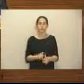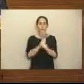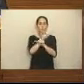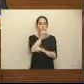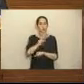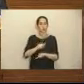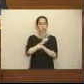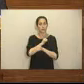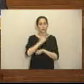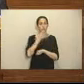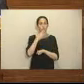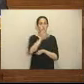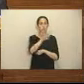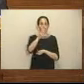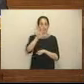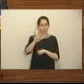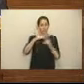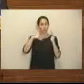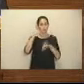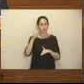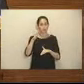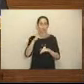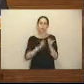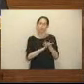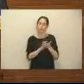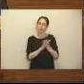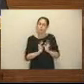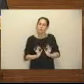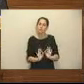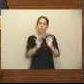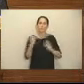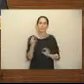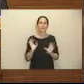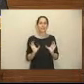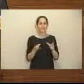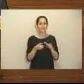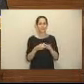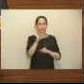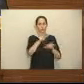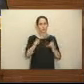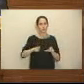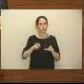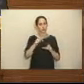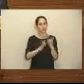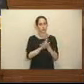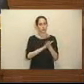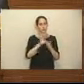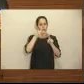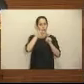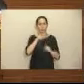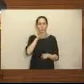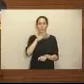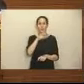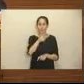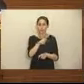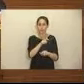de 45 años, yo creo que hay que hacer una mención especial a este sector de la población, porque no solo está